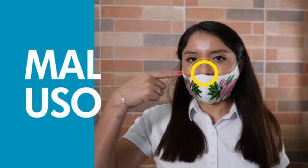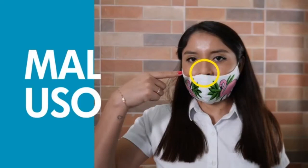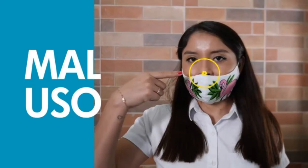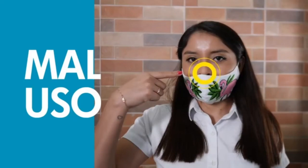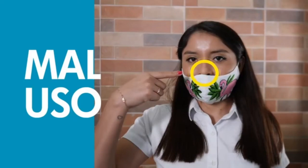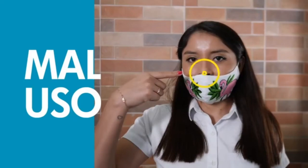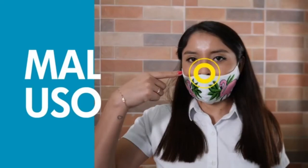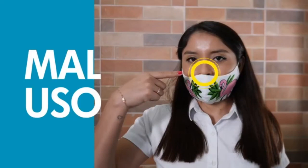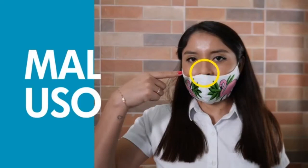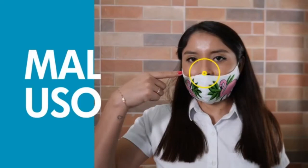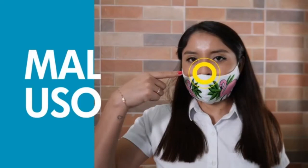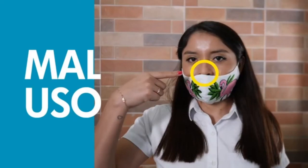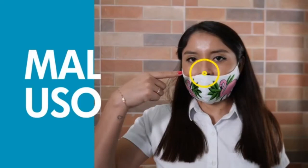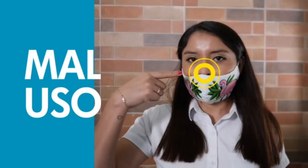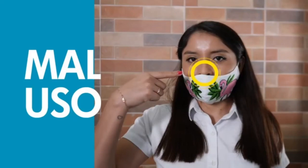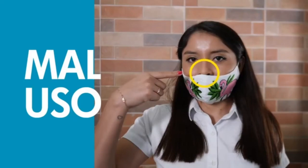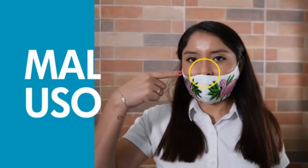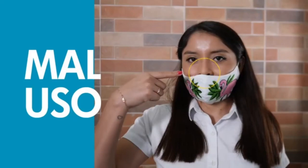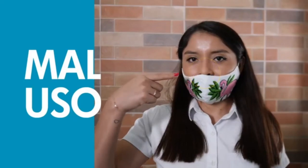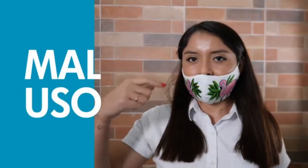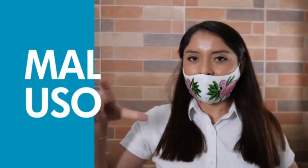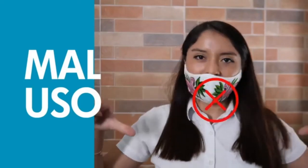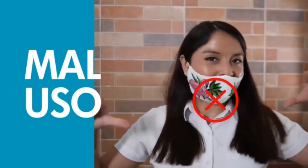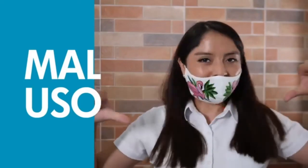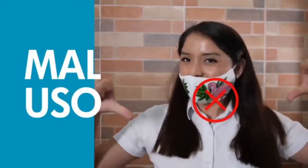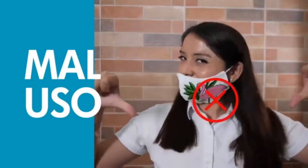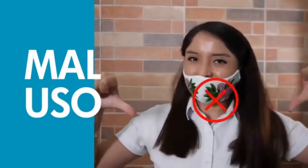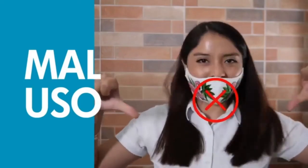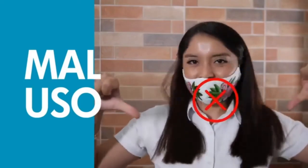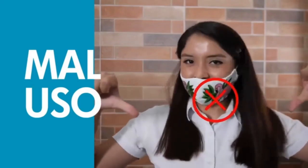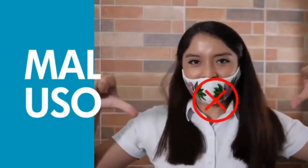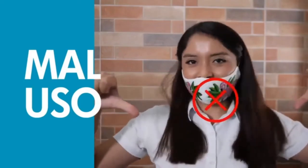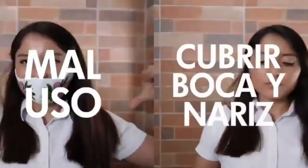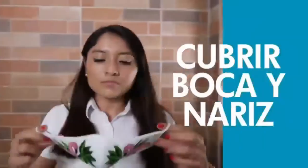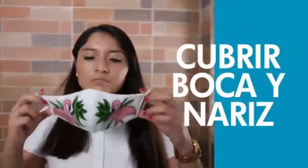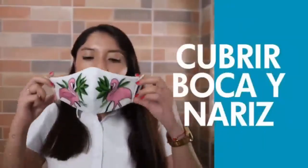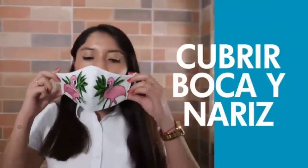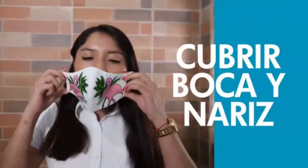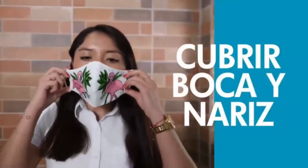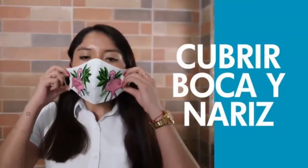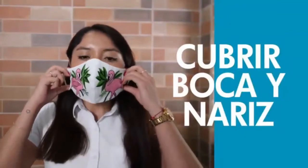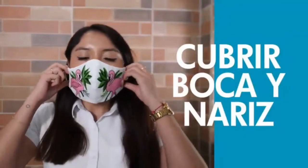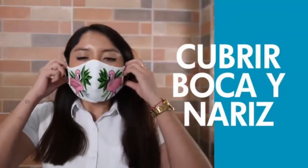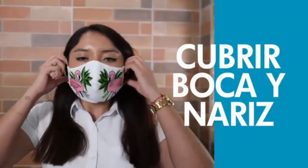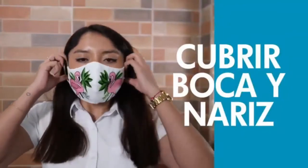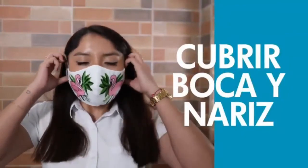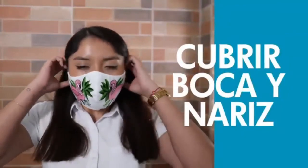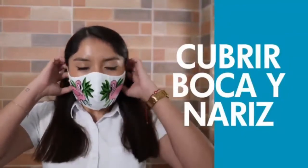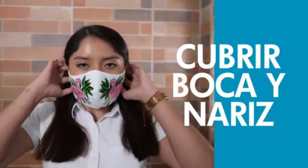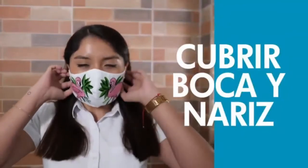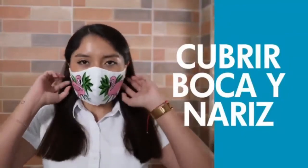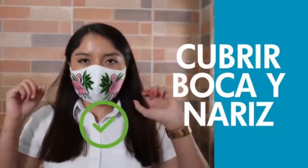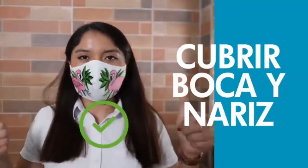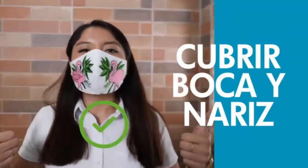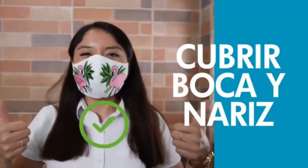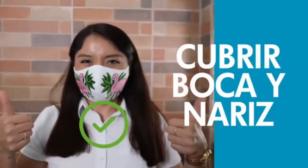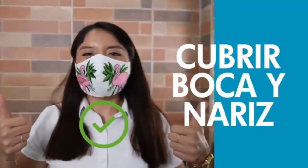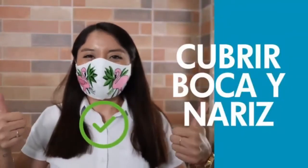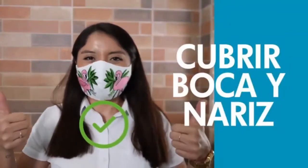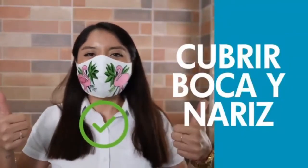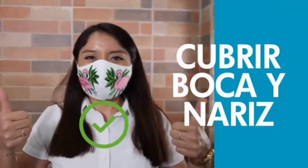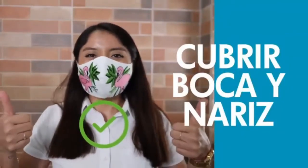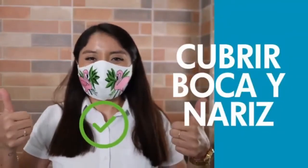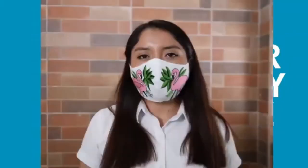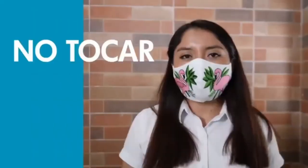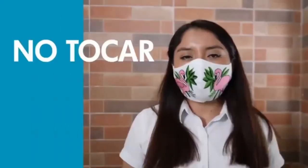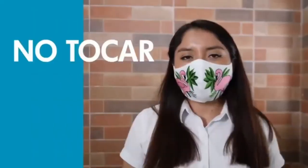los microorganismos que se quedan en la parte externa de la mascarilla y vas a enfermarte. Por eso debe cubrir completamente boca y nariz.